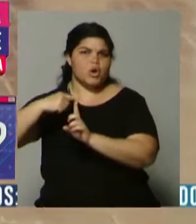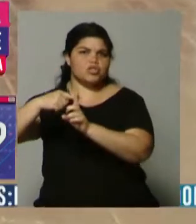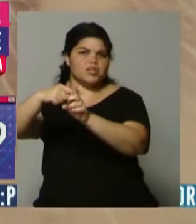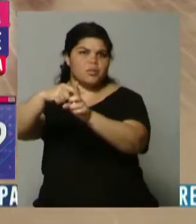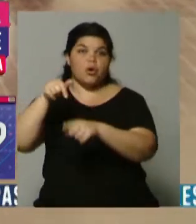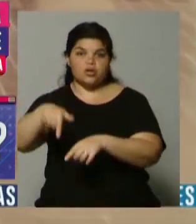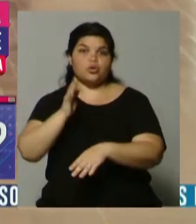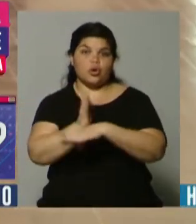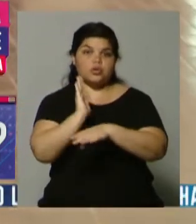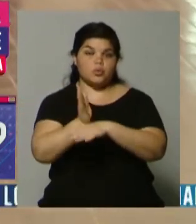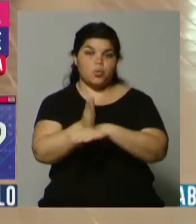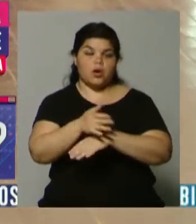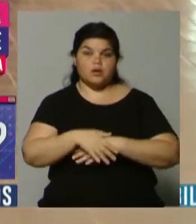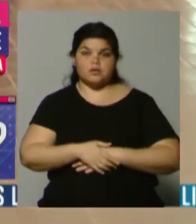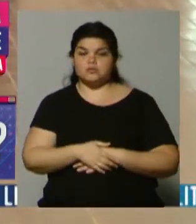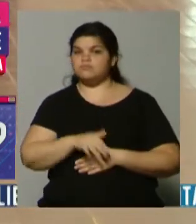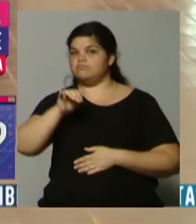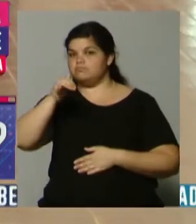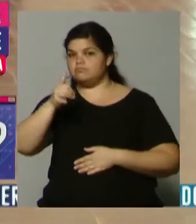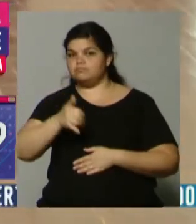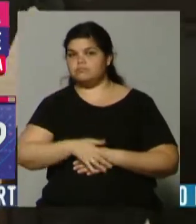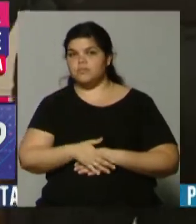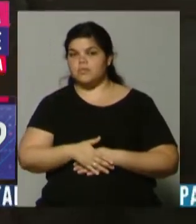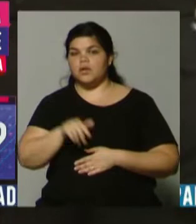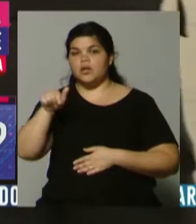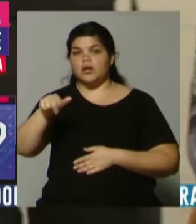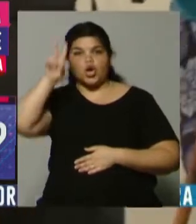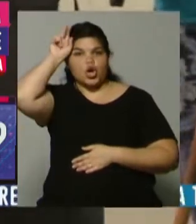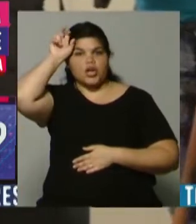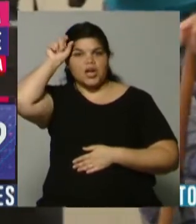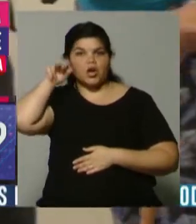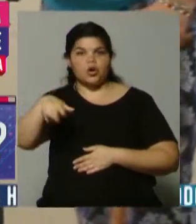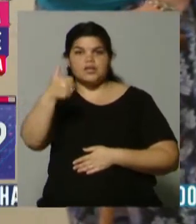de hecho, en estos momentos Cornejo tiene un nivel de aprobación del